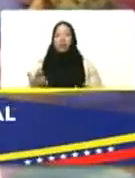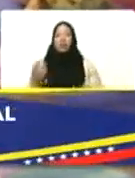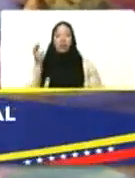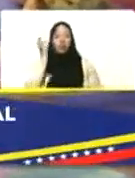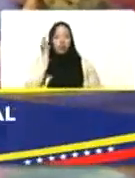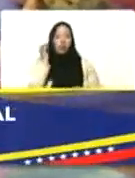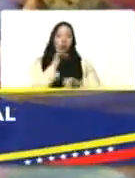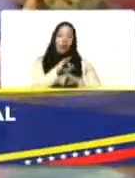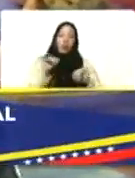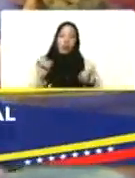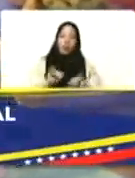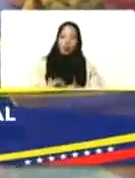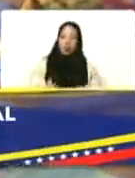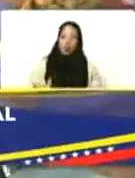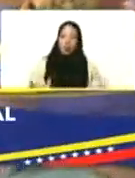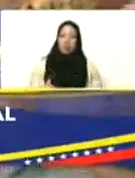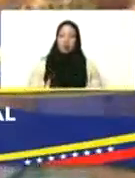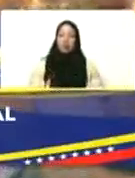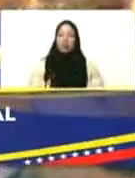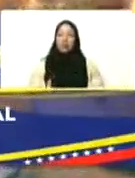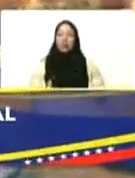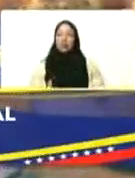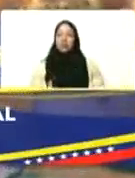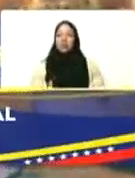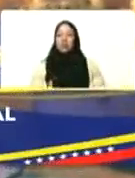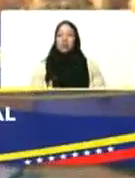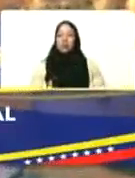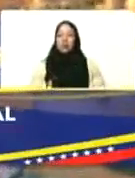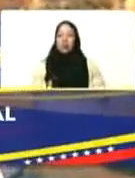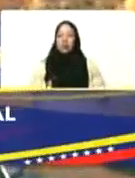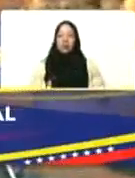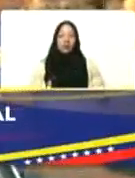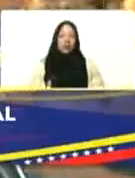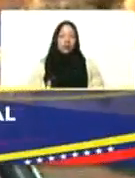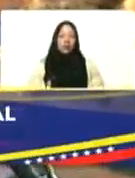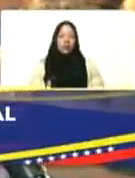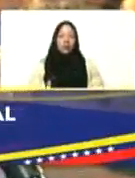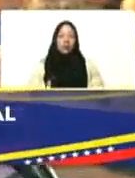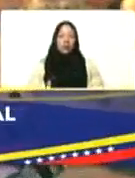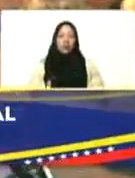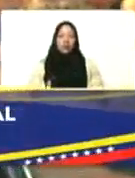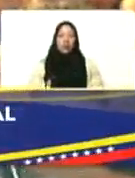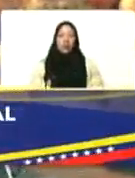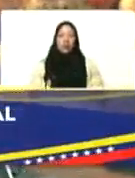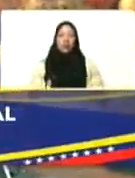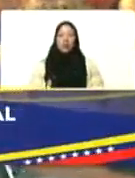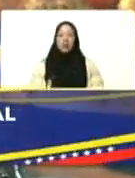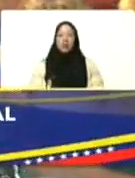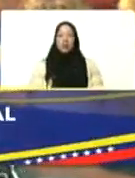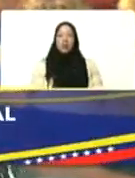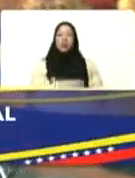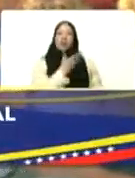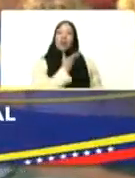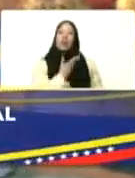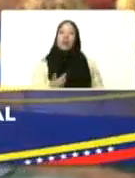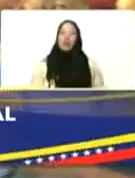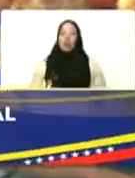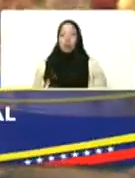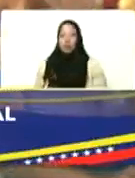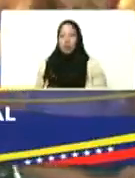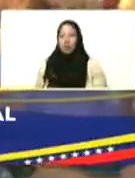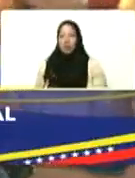feminista. El año pasado, el presidente de